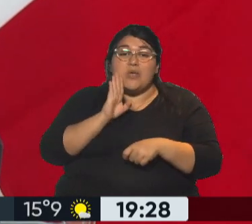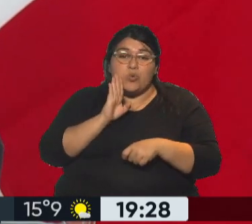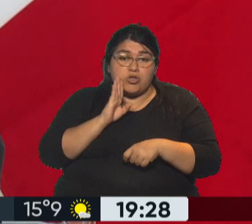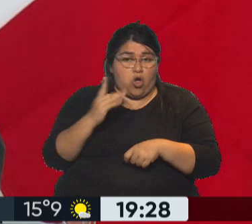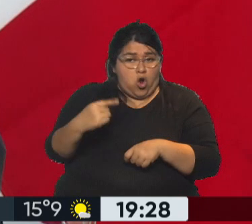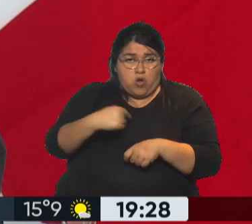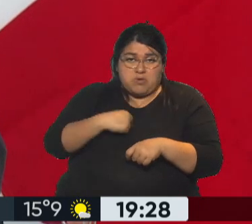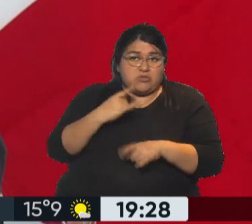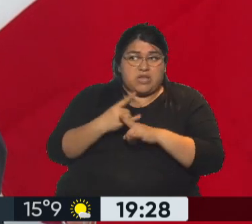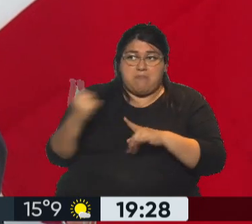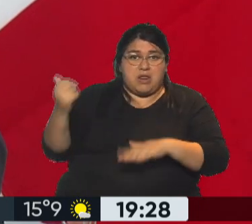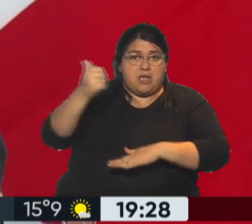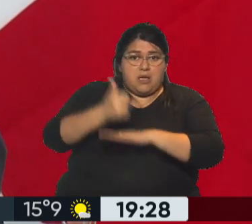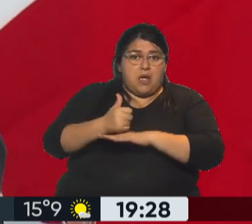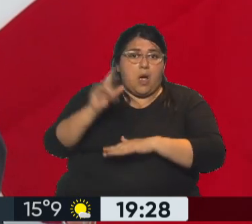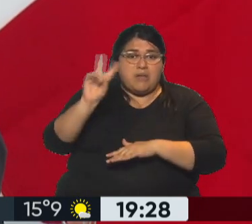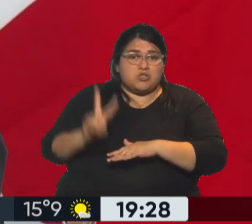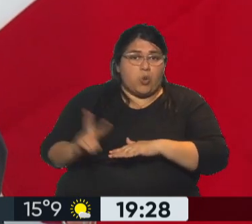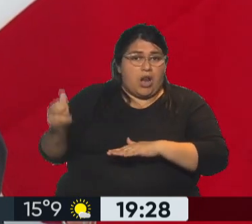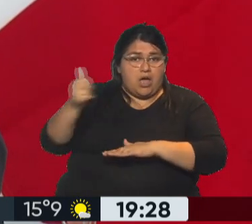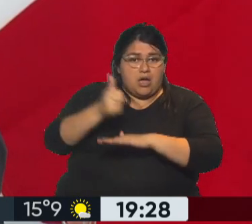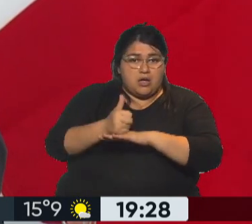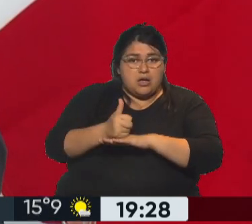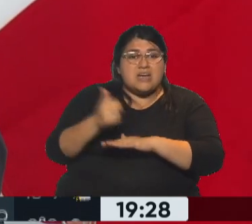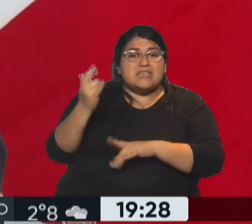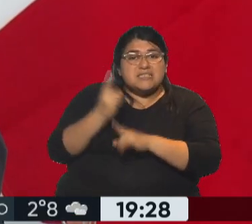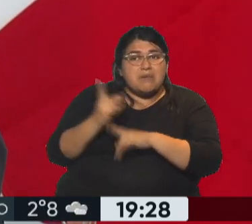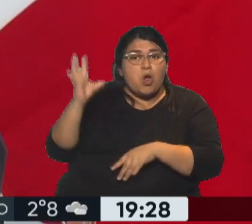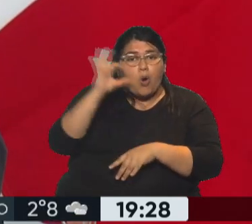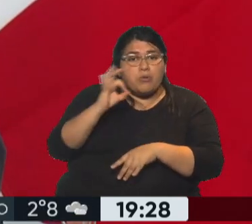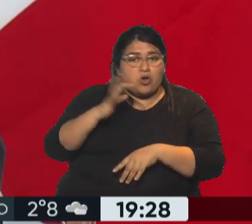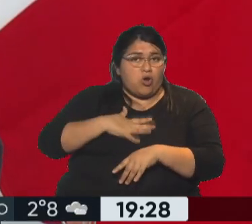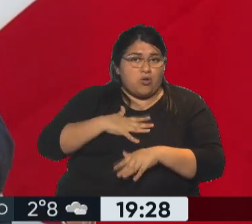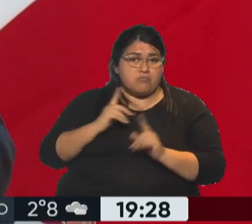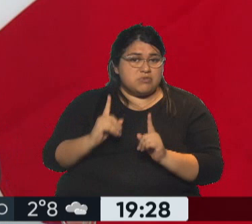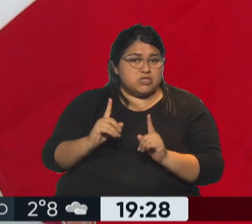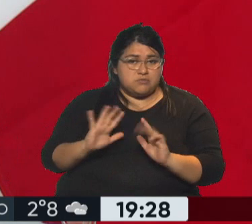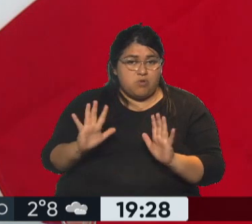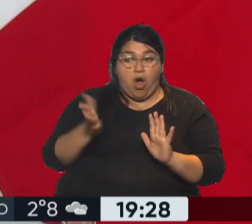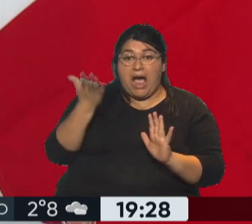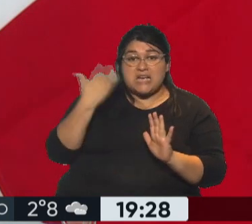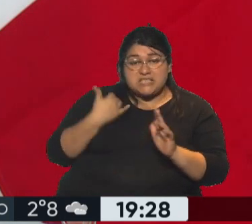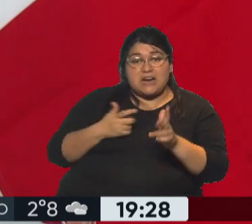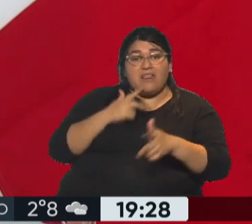siempre estuvo presente. Y siempre le he dicho lo que yo particularmente creía, que es exactamente lo mismo que dije ayer